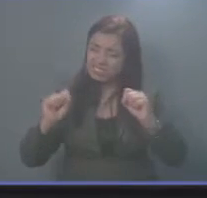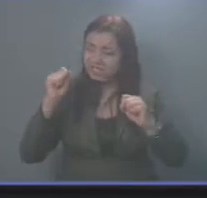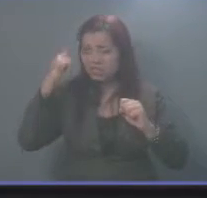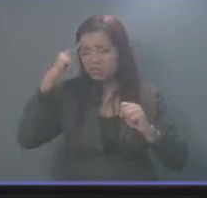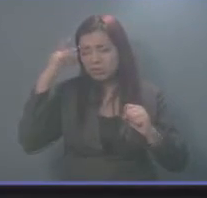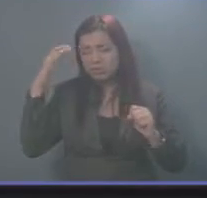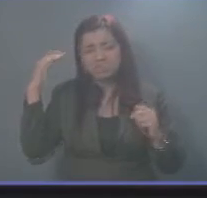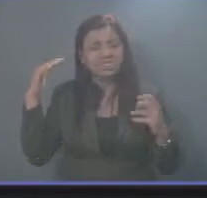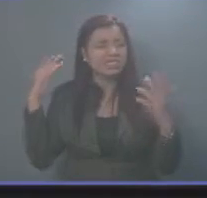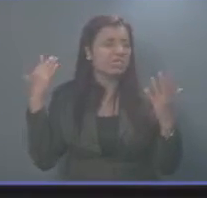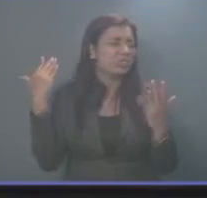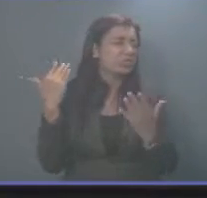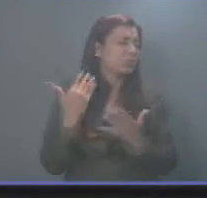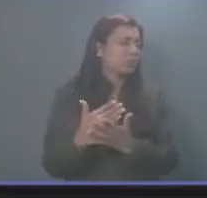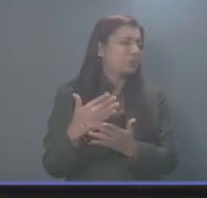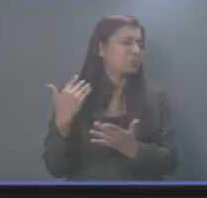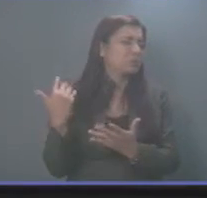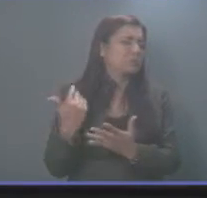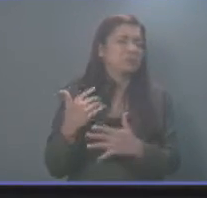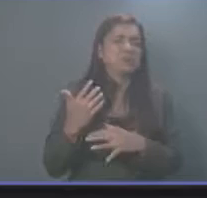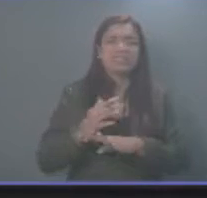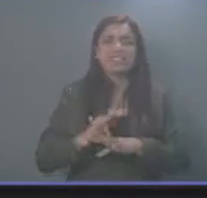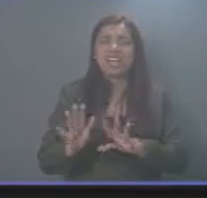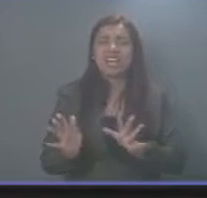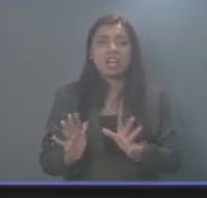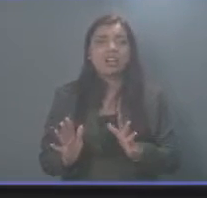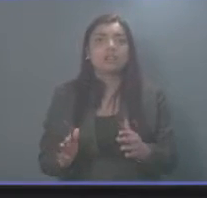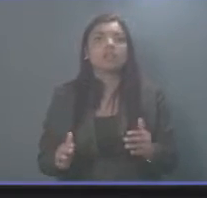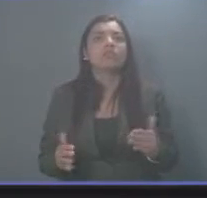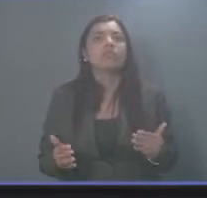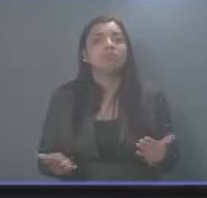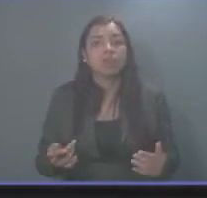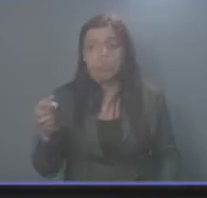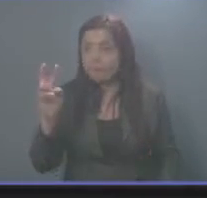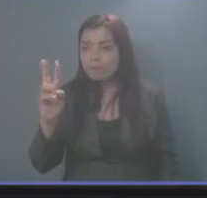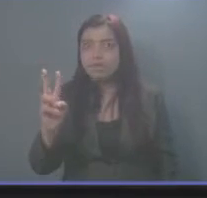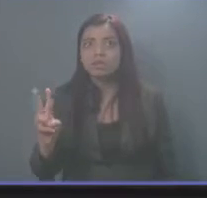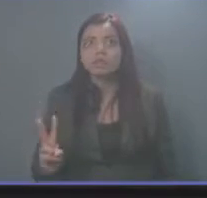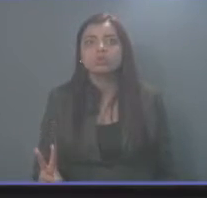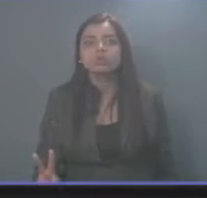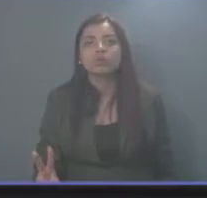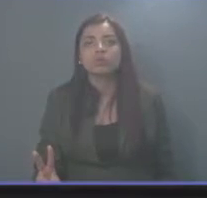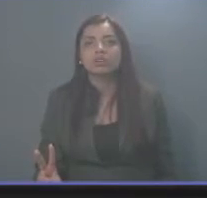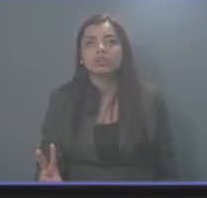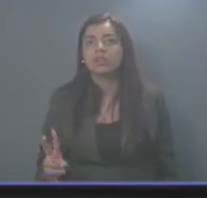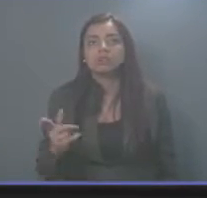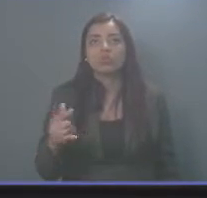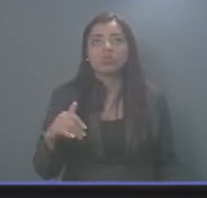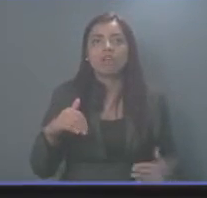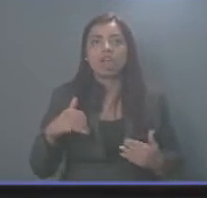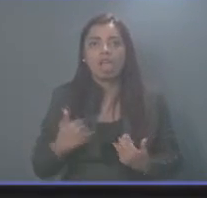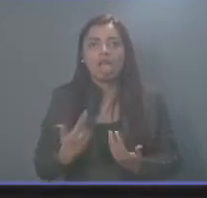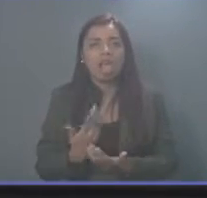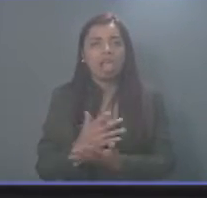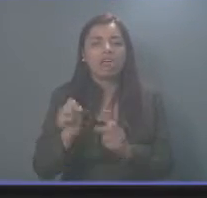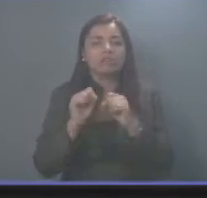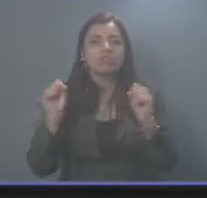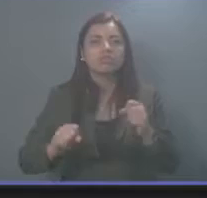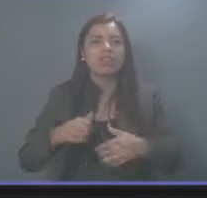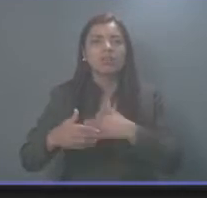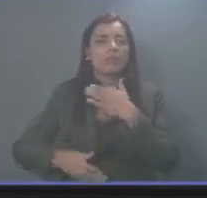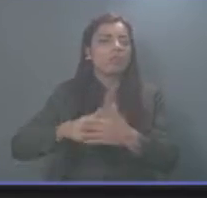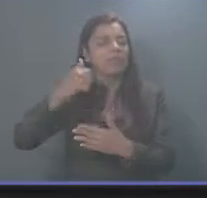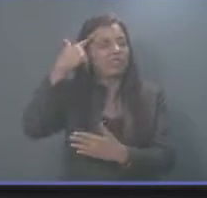políticos de esos países. Pero lo que pasa en Venezuela no es un cansancio con el sistema